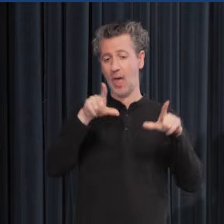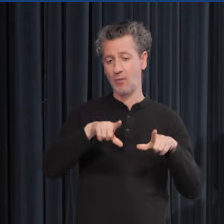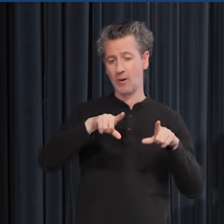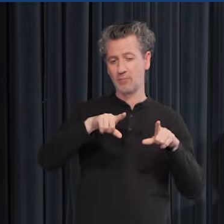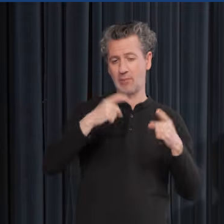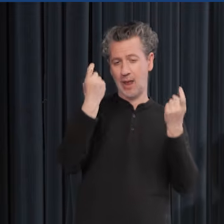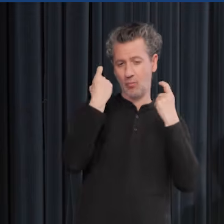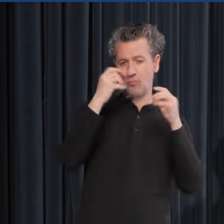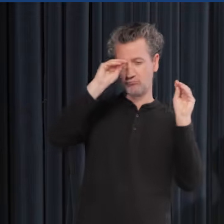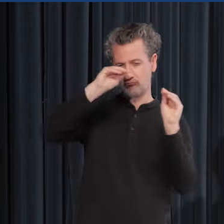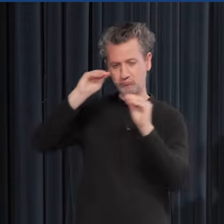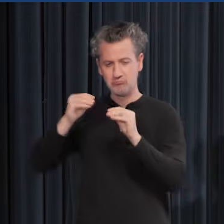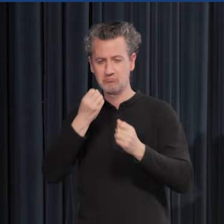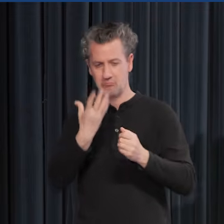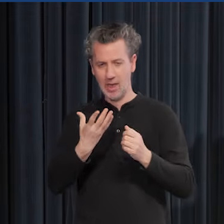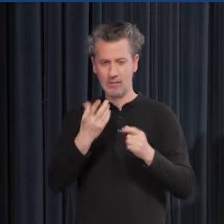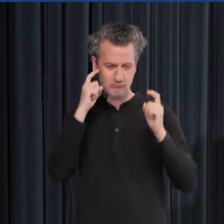alumnos para hacerles ver